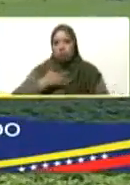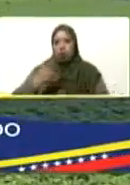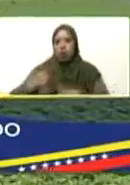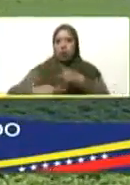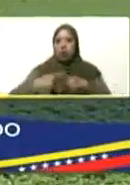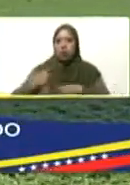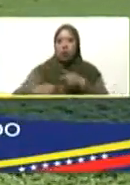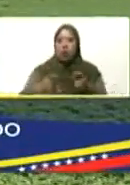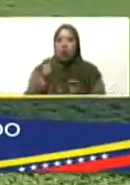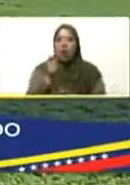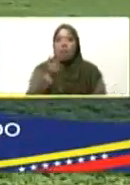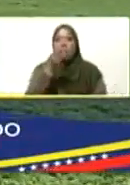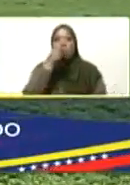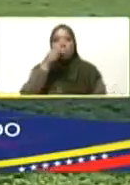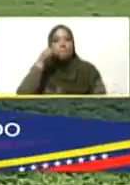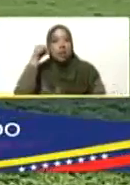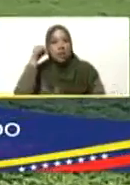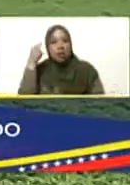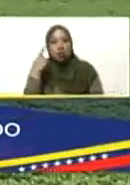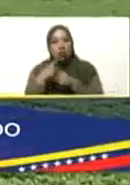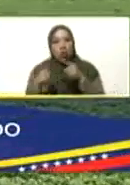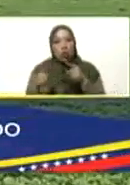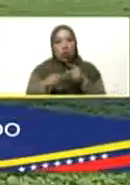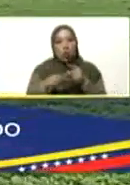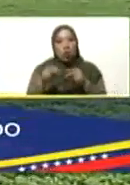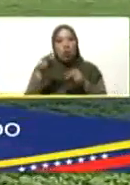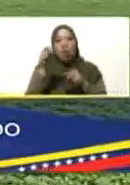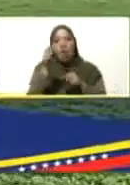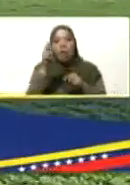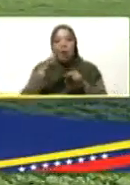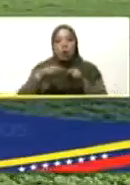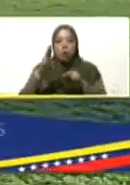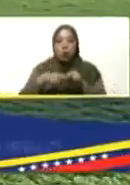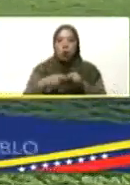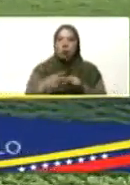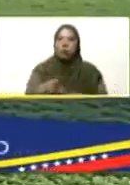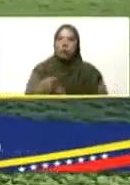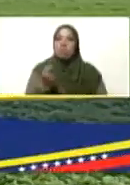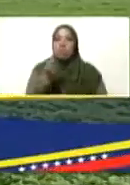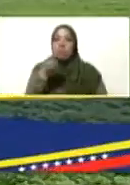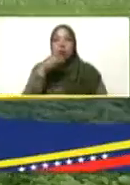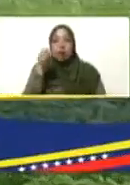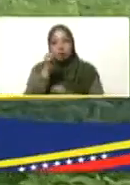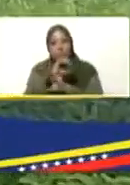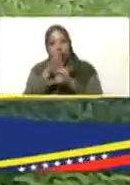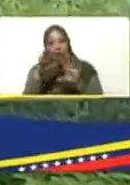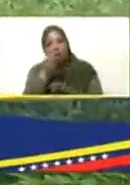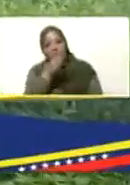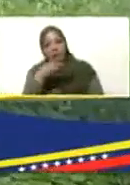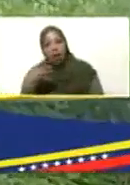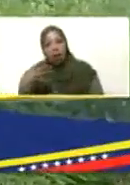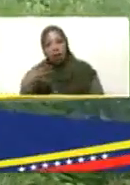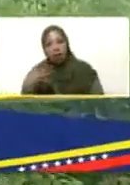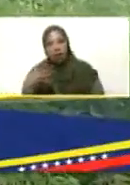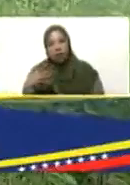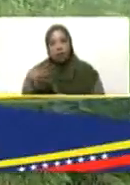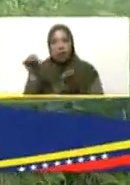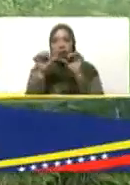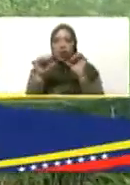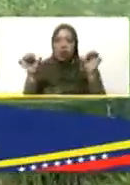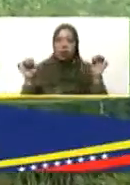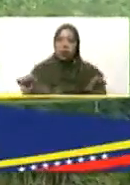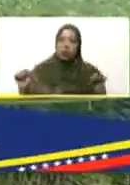maíz amarillo, de frijoles, de maíz blanco. Aquí está todo el sistema de riego.